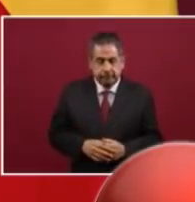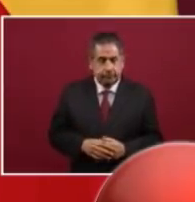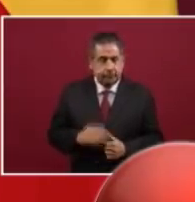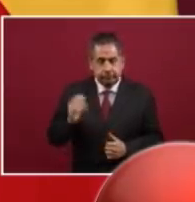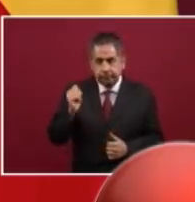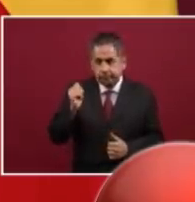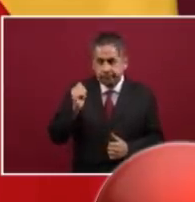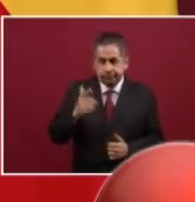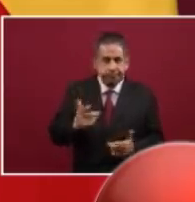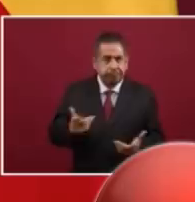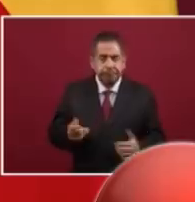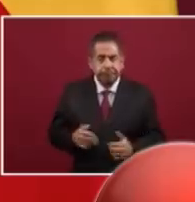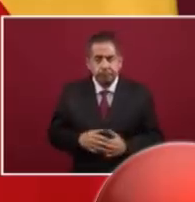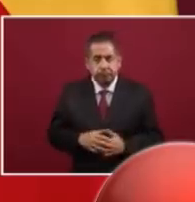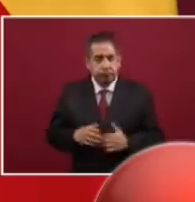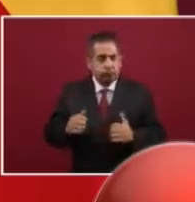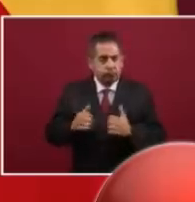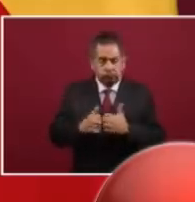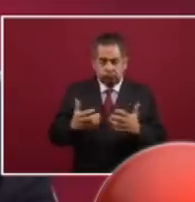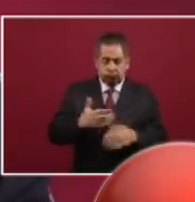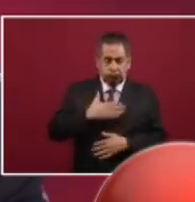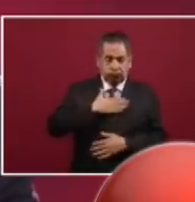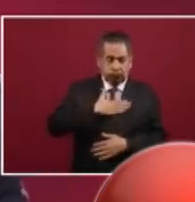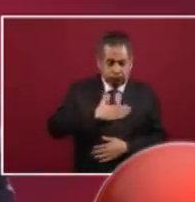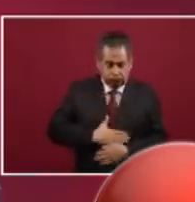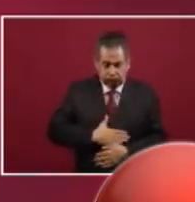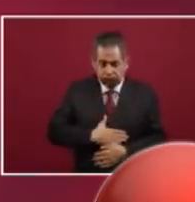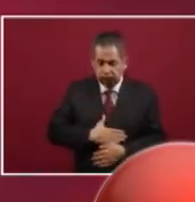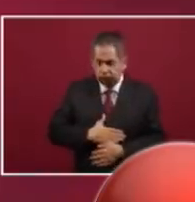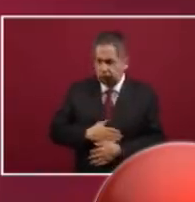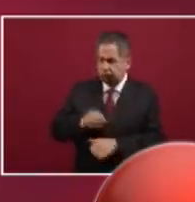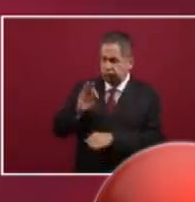acto de justicia, de aplicación